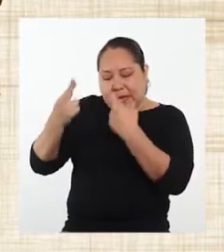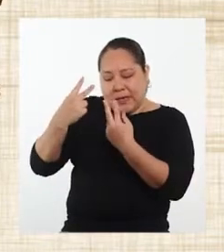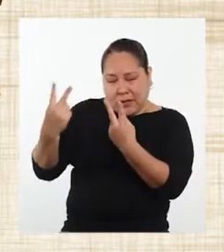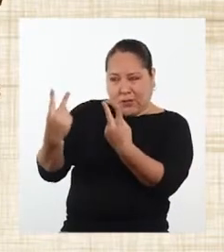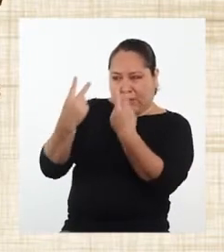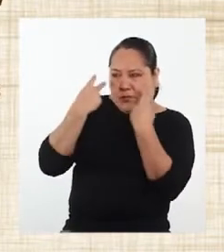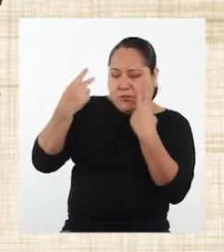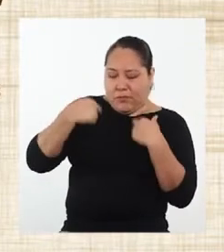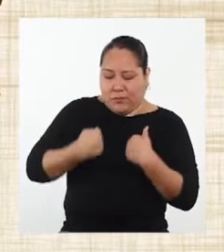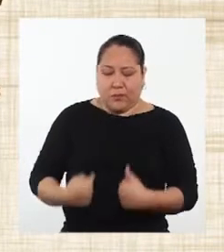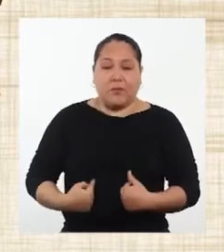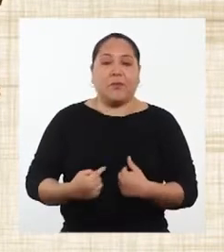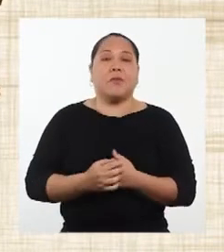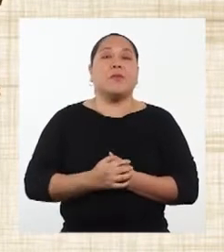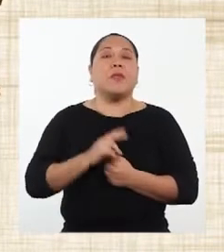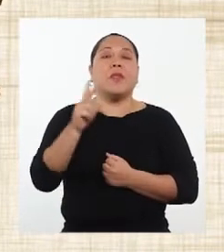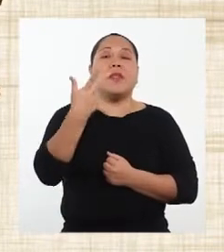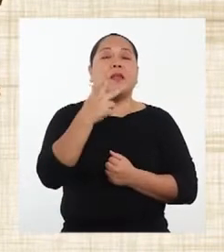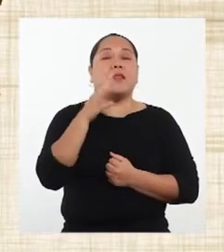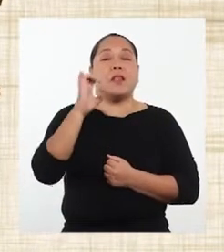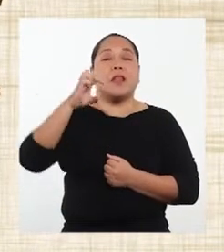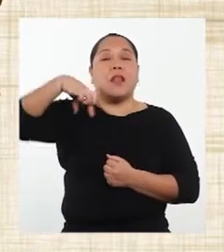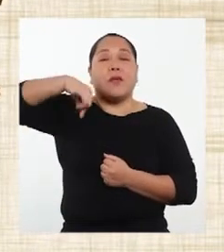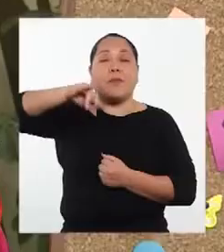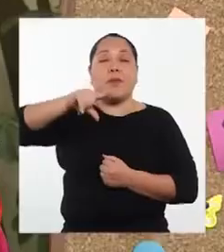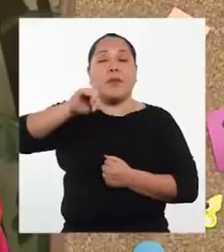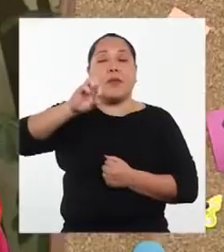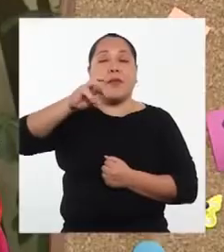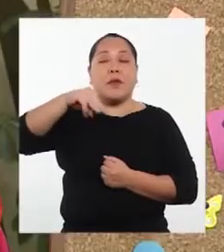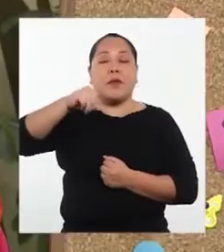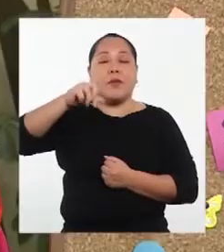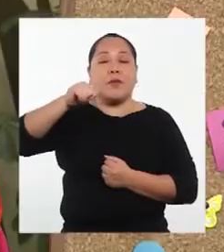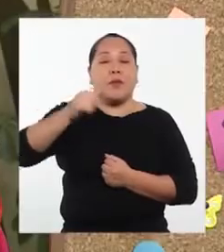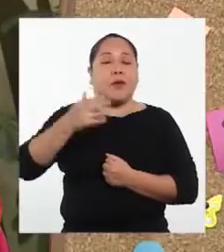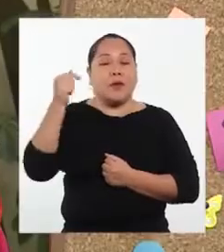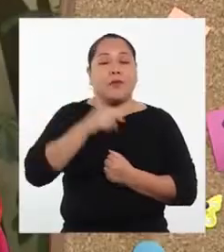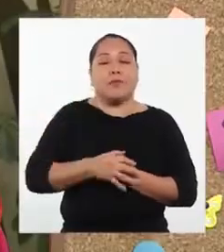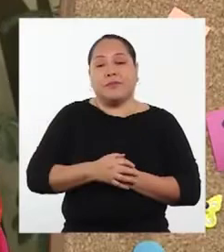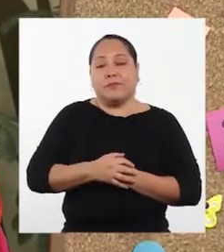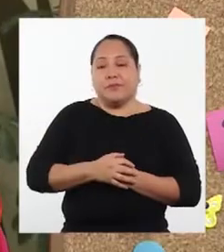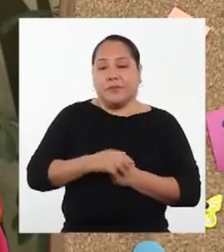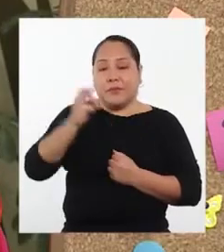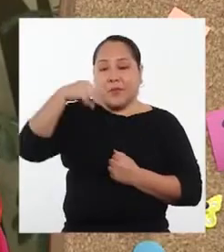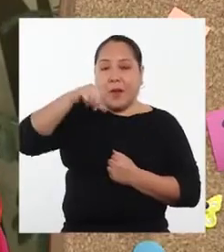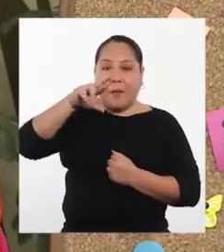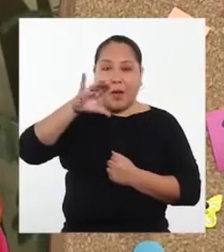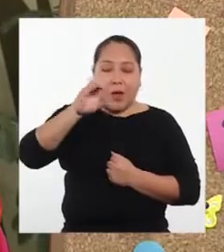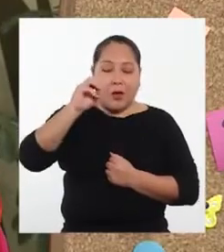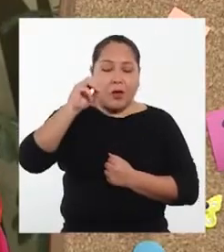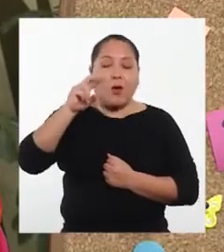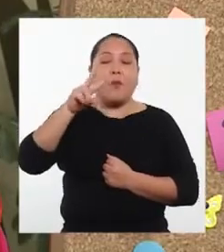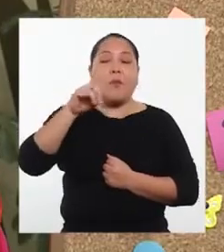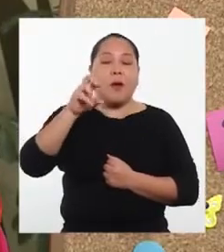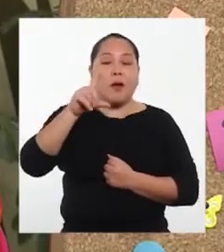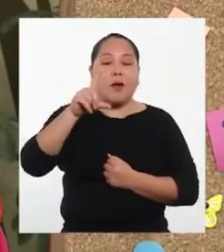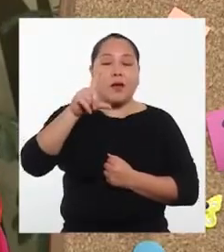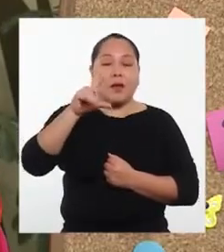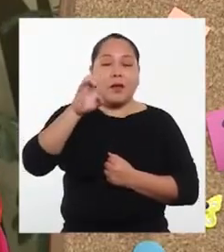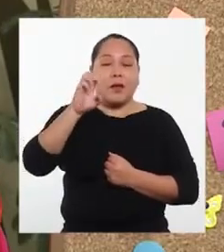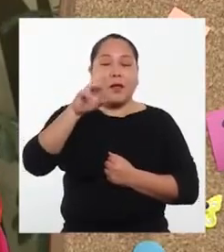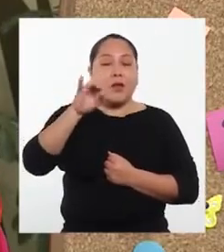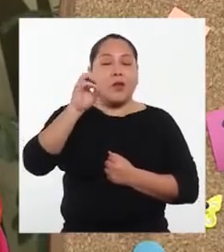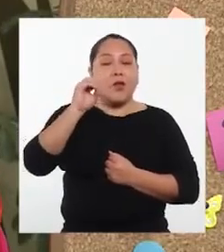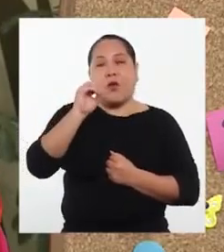volviendo hacia ti la mirada. Nuestro tercer epigrama fue hecho por Marco Valerio